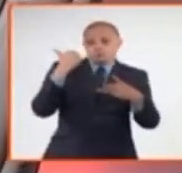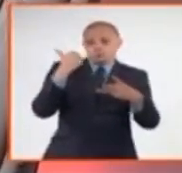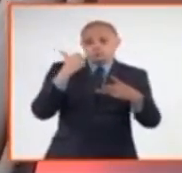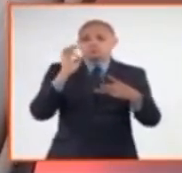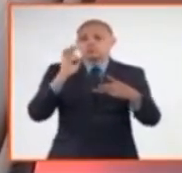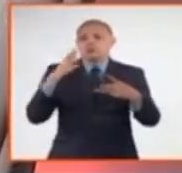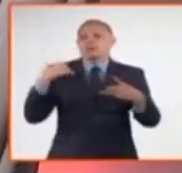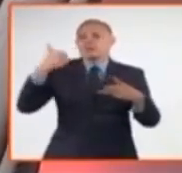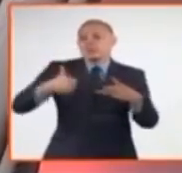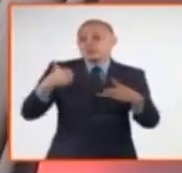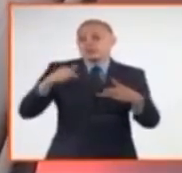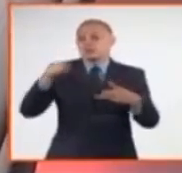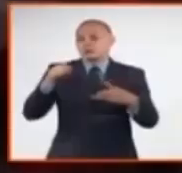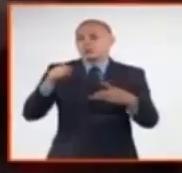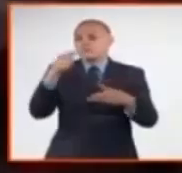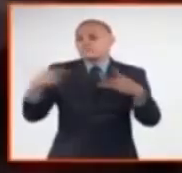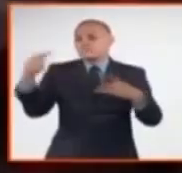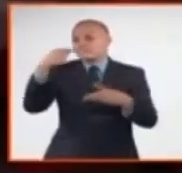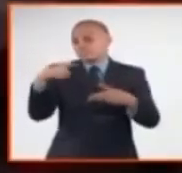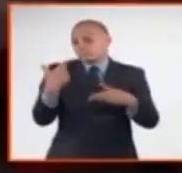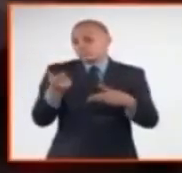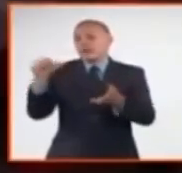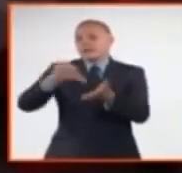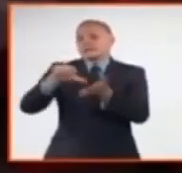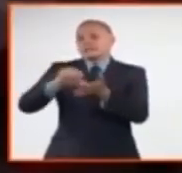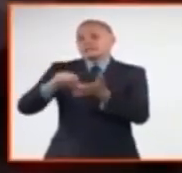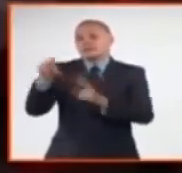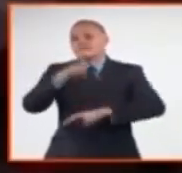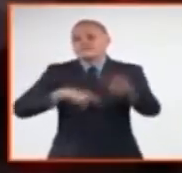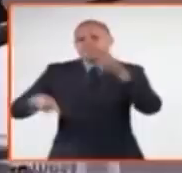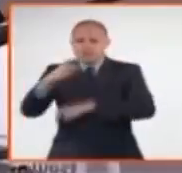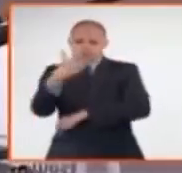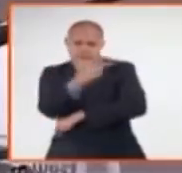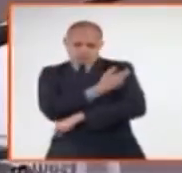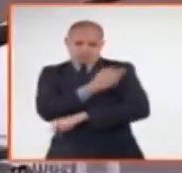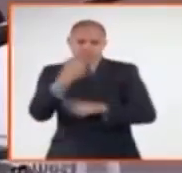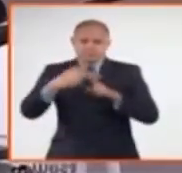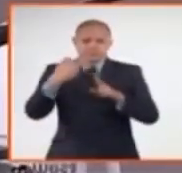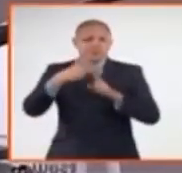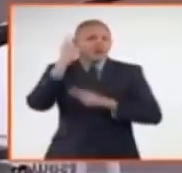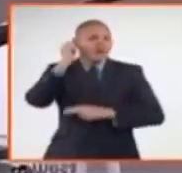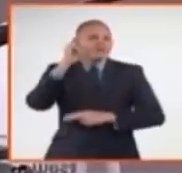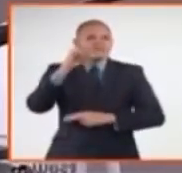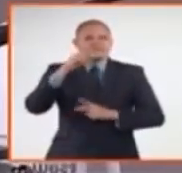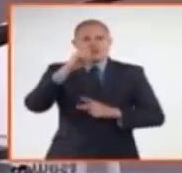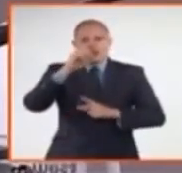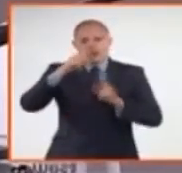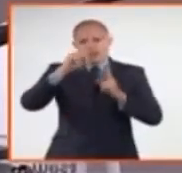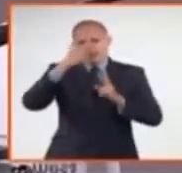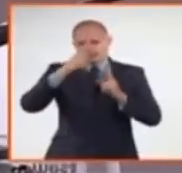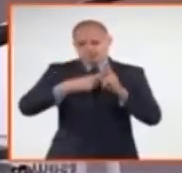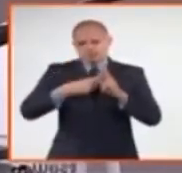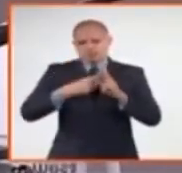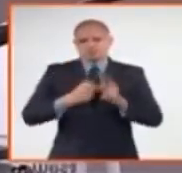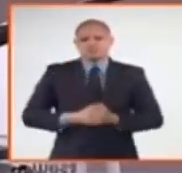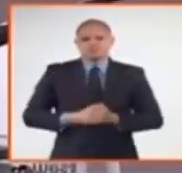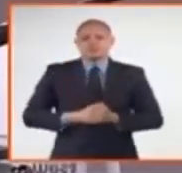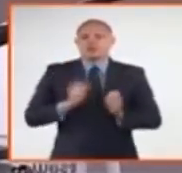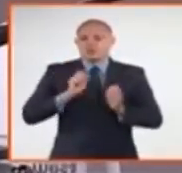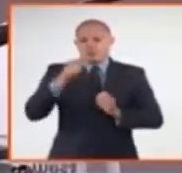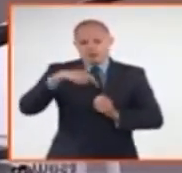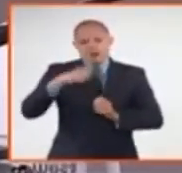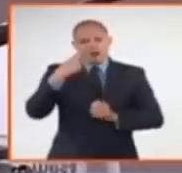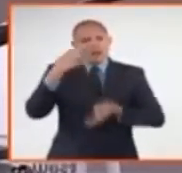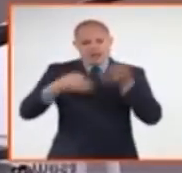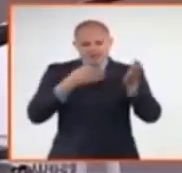instituto finlay de vacunas como ven pues tendré un panel selecto y para compartir con ustedes así que los invito a que nos acompañen en nuestra mesa